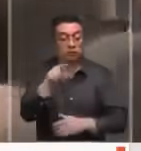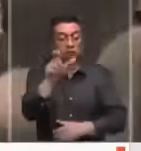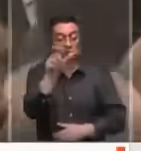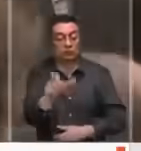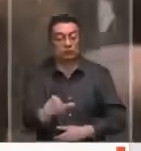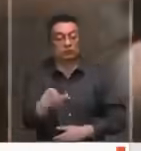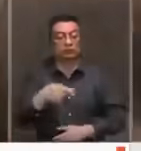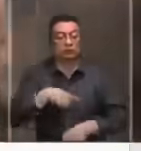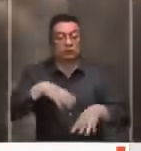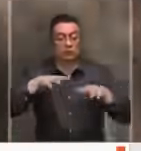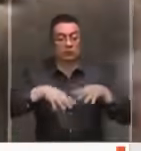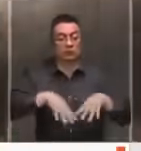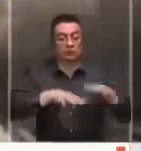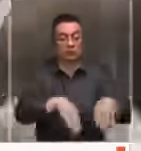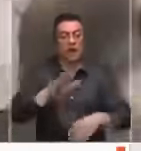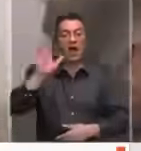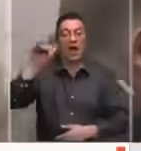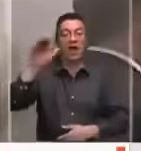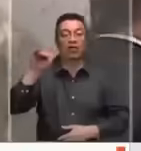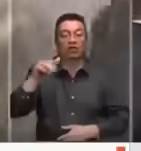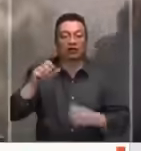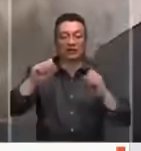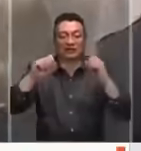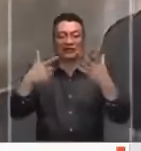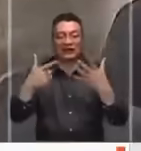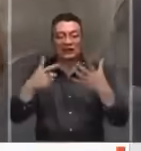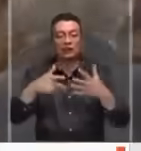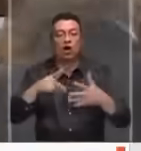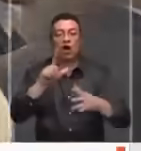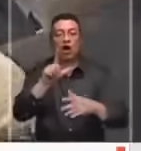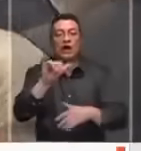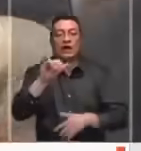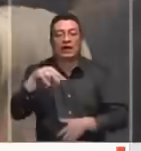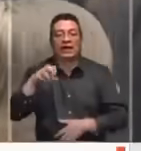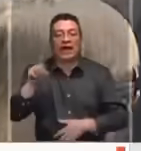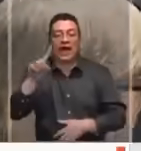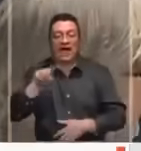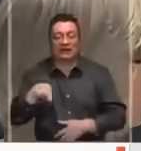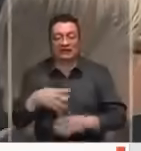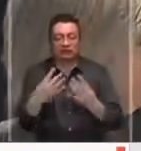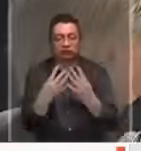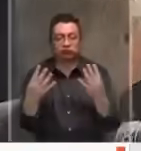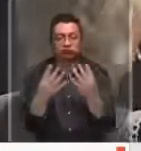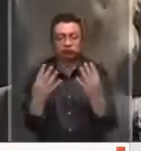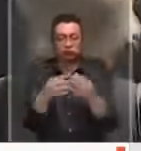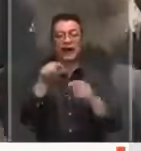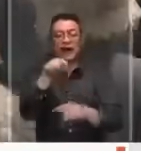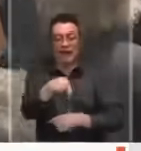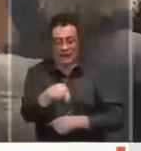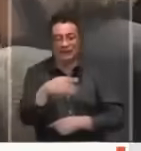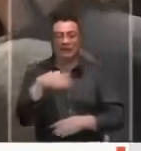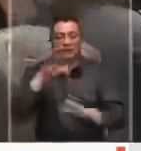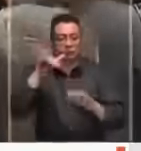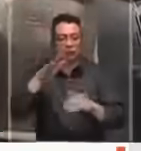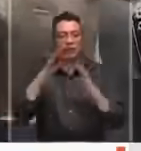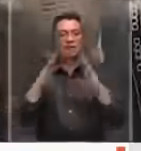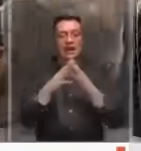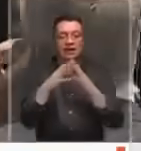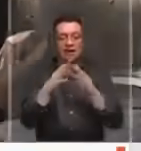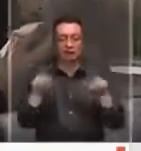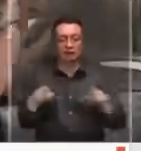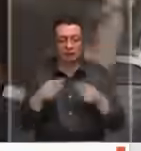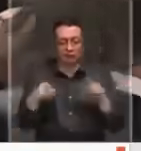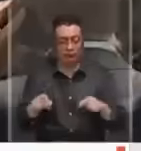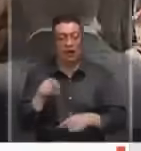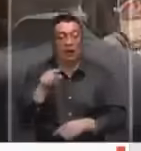la marcha Adiós al Séptimo de Línea. Sí, todo esto es muy simbólico y ahora en